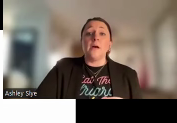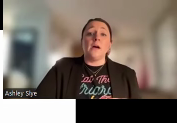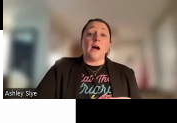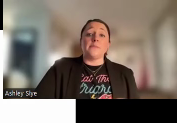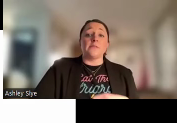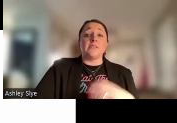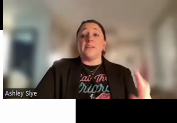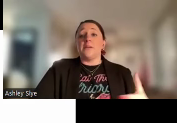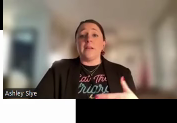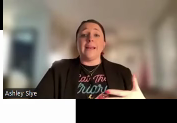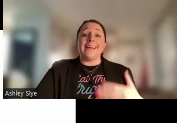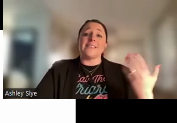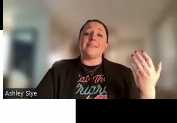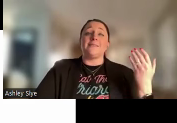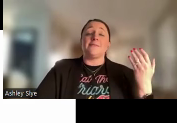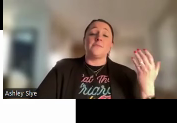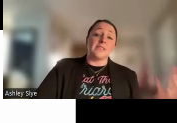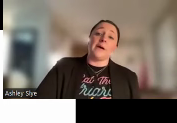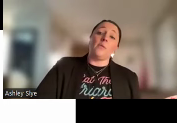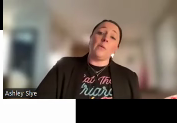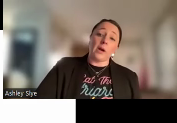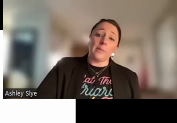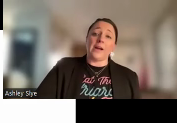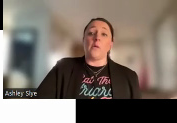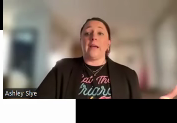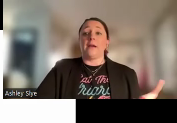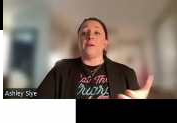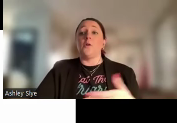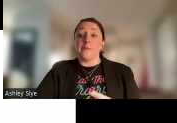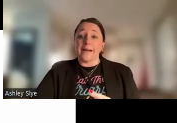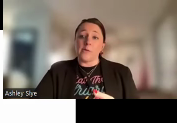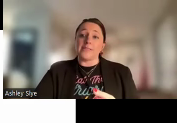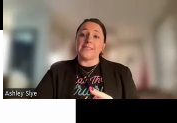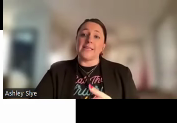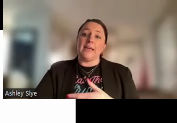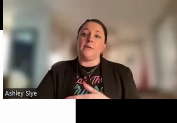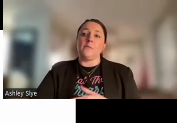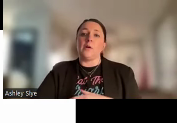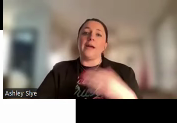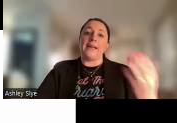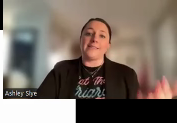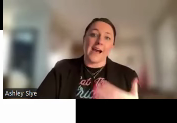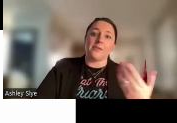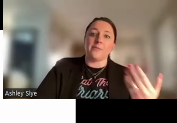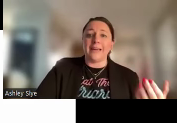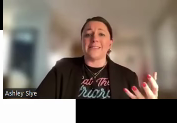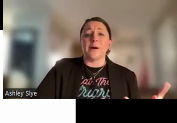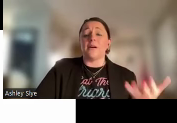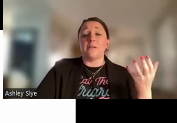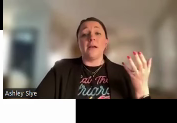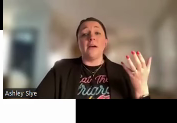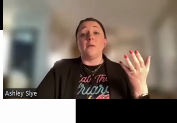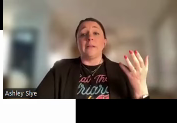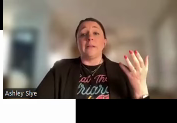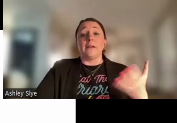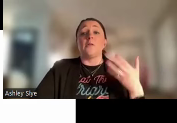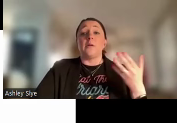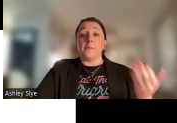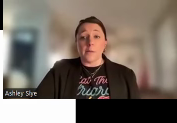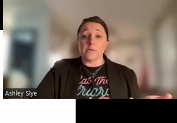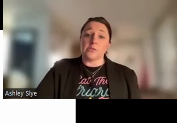proveedor médico hay que ayudar a prepararse para esto y no nada más para poder responder a quién vas